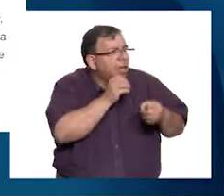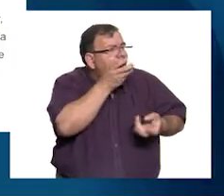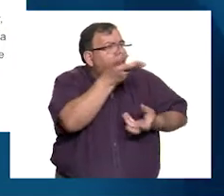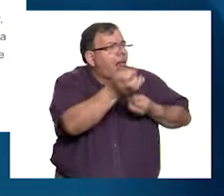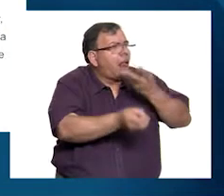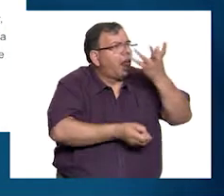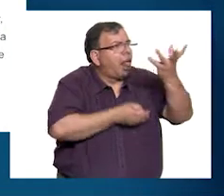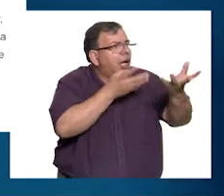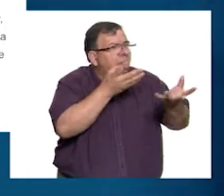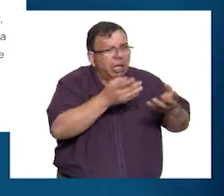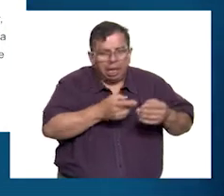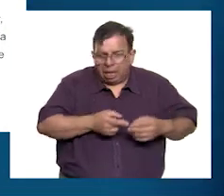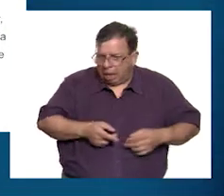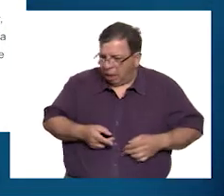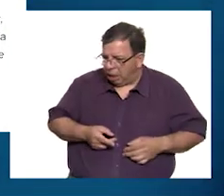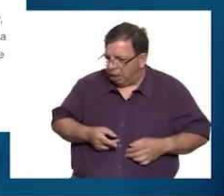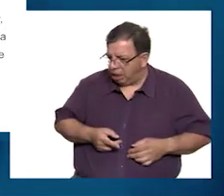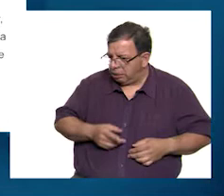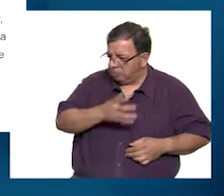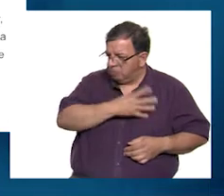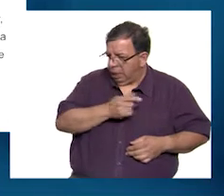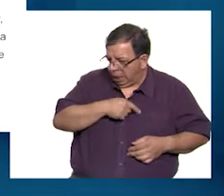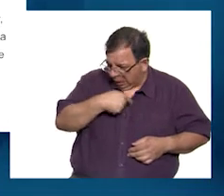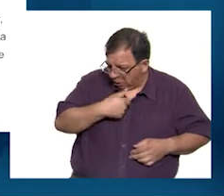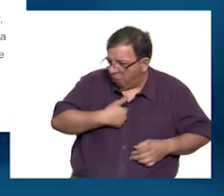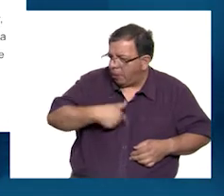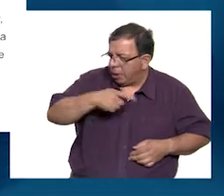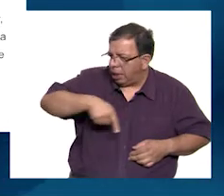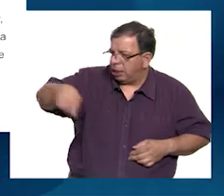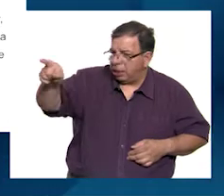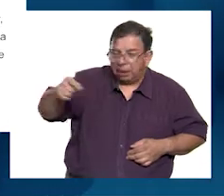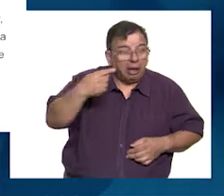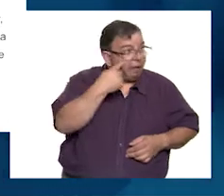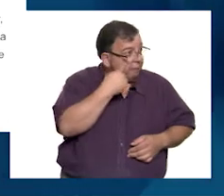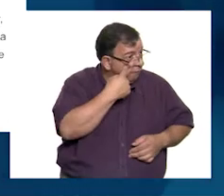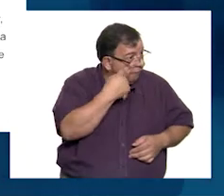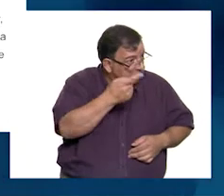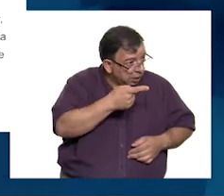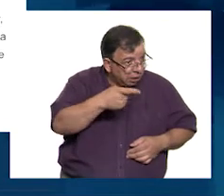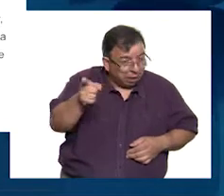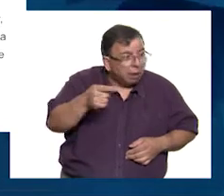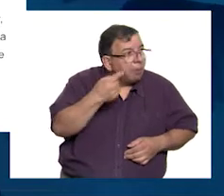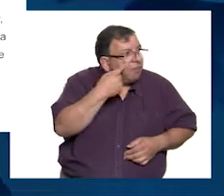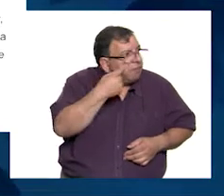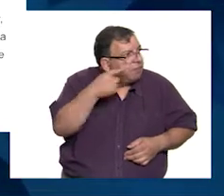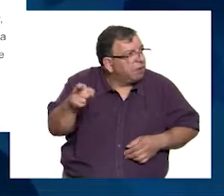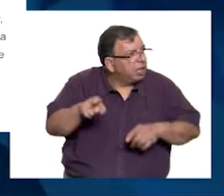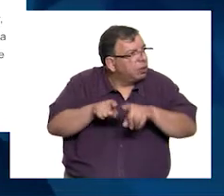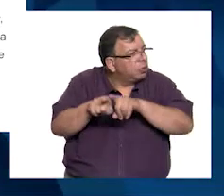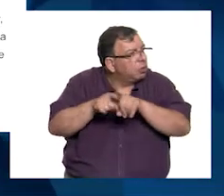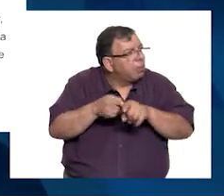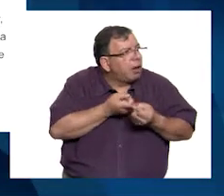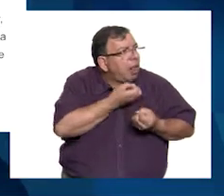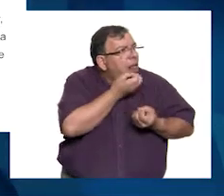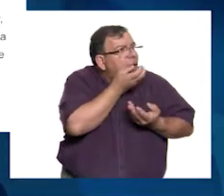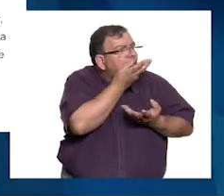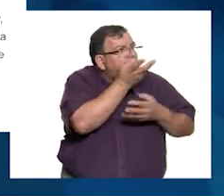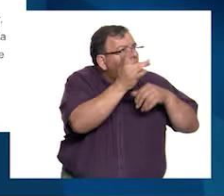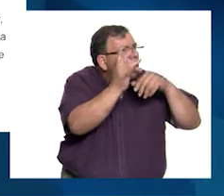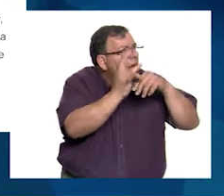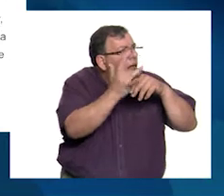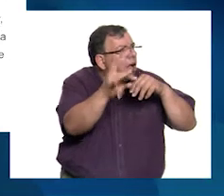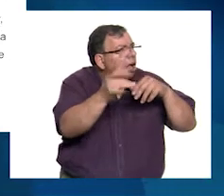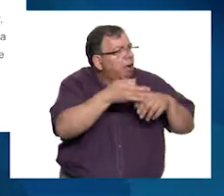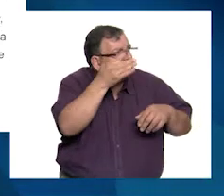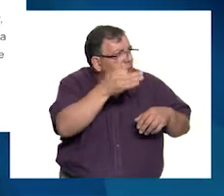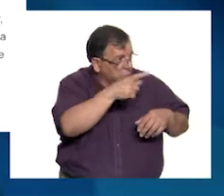tengo que mandar a mi hija allá», dijo la madre. «Fijaos, Paquita, mirad lo que sale de la boca de vuestra hermana cuando habla.